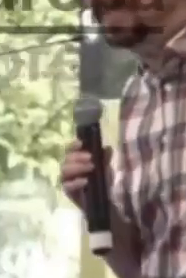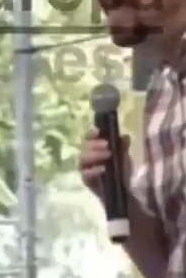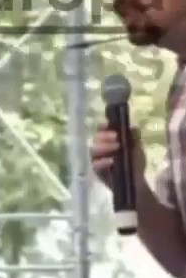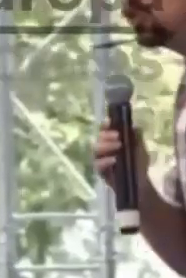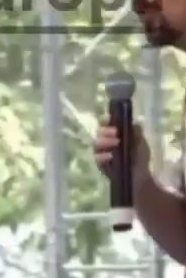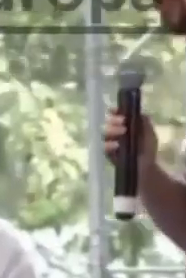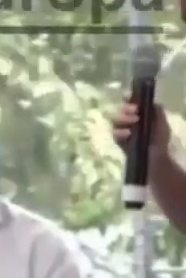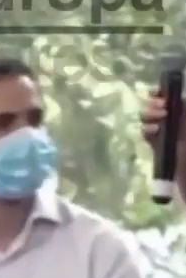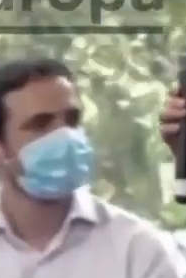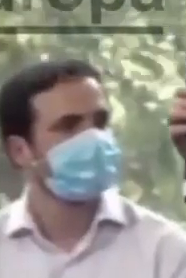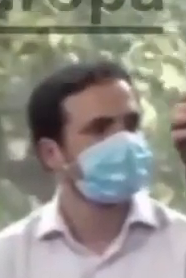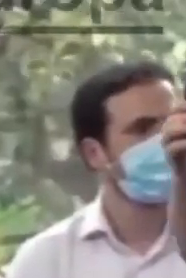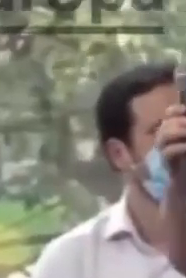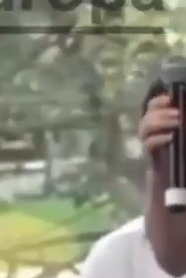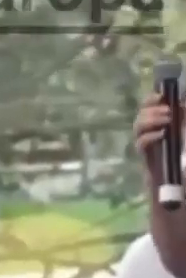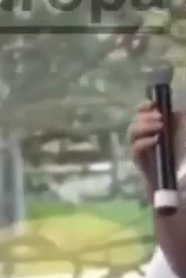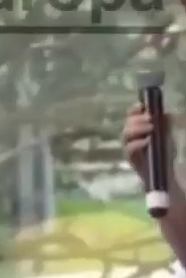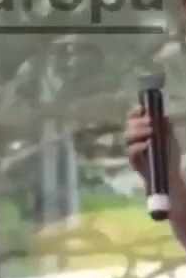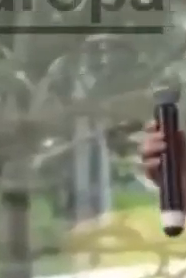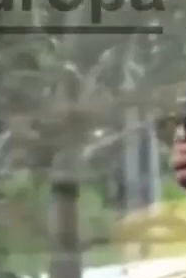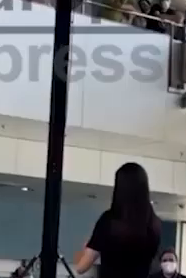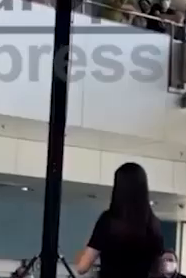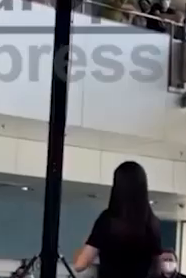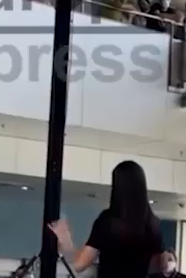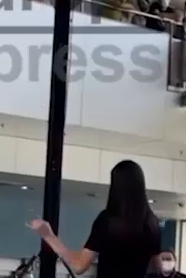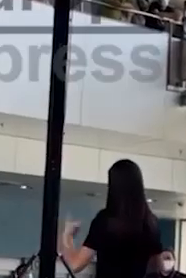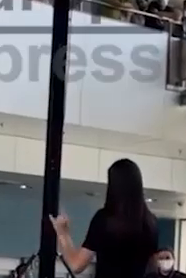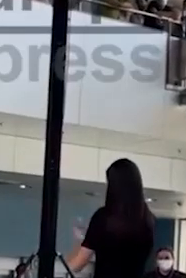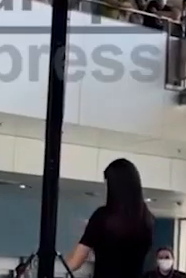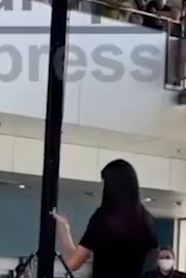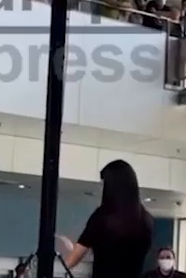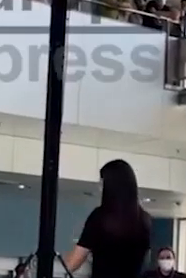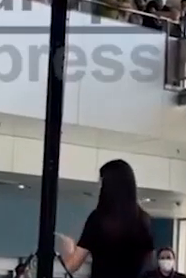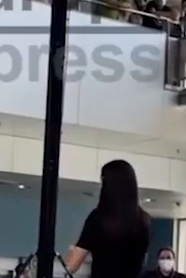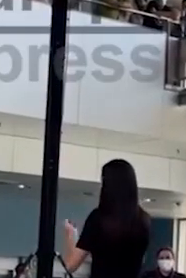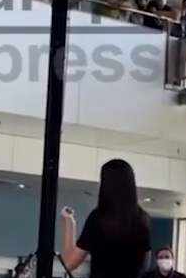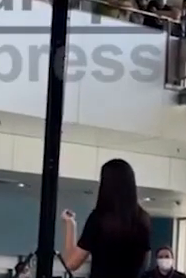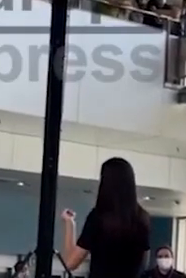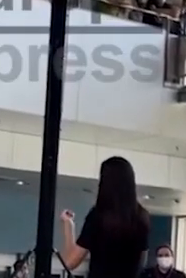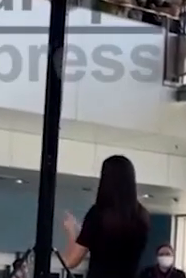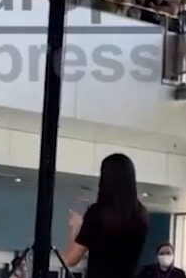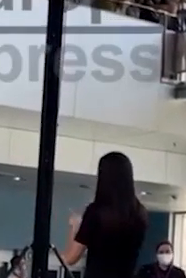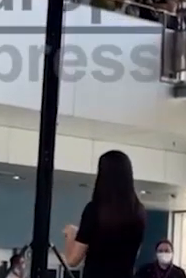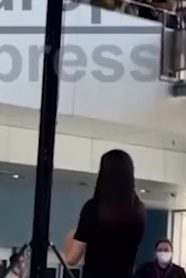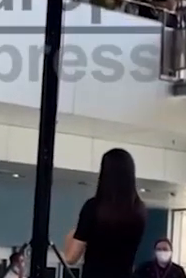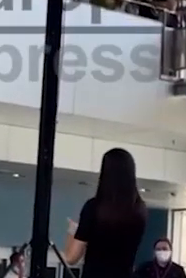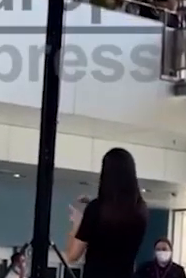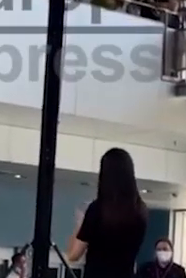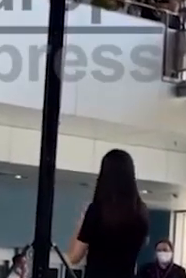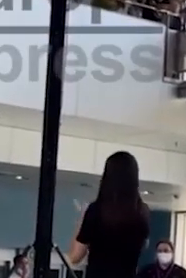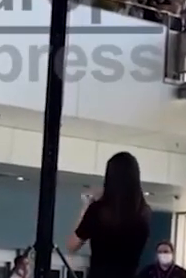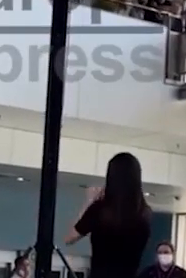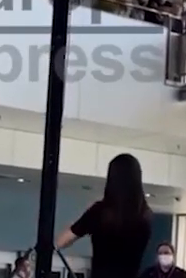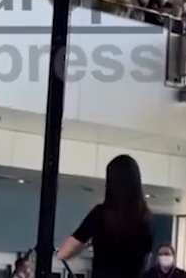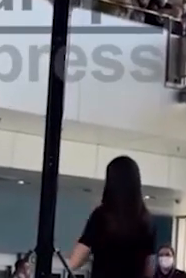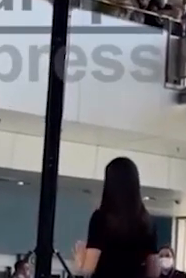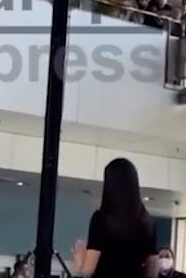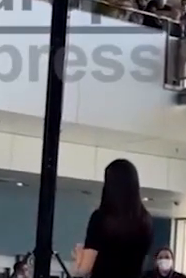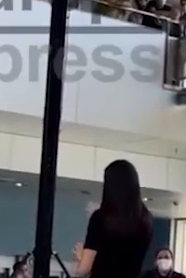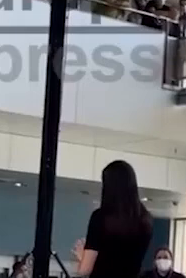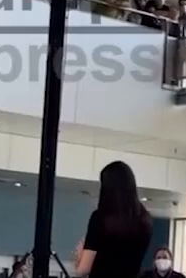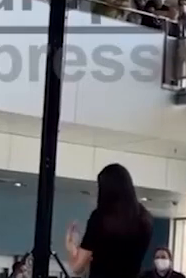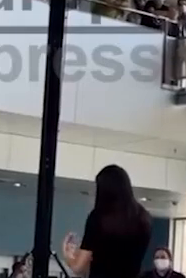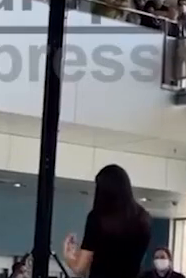por primera vez pero por primera vez negar el suplicatorio lo tenemos lo tiene muy feo pablo iglesias